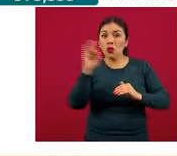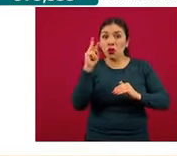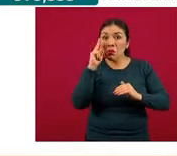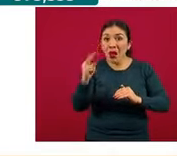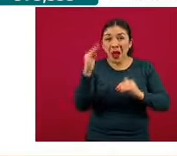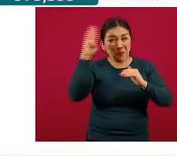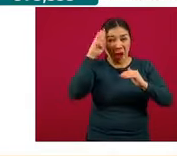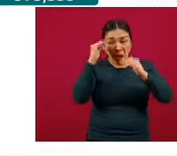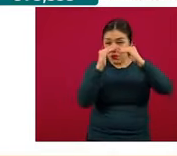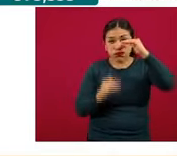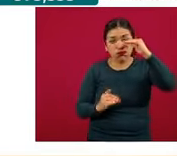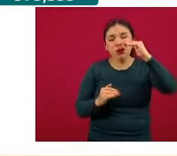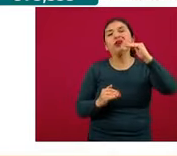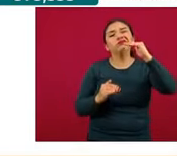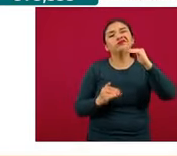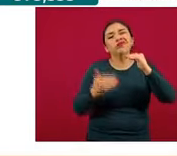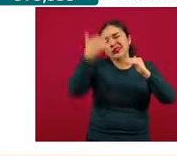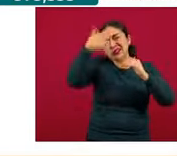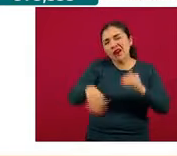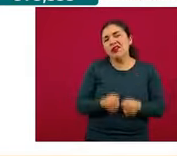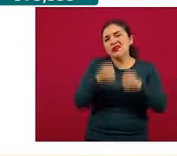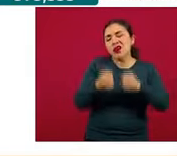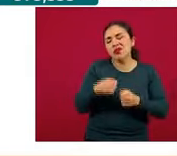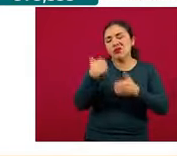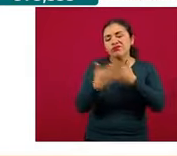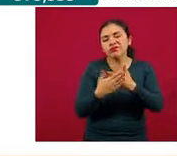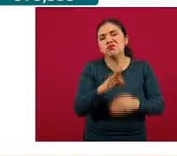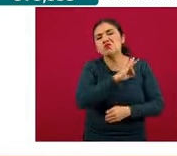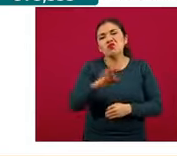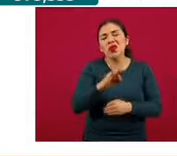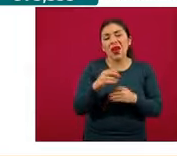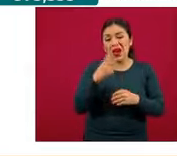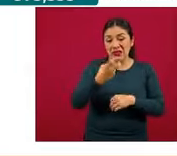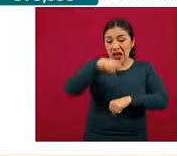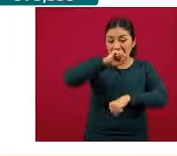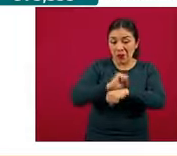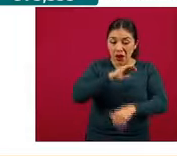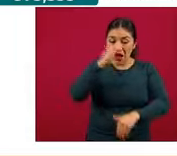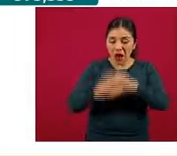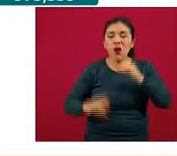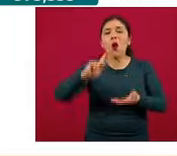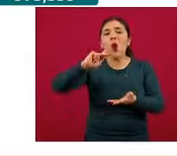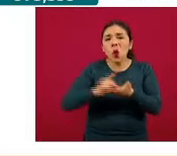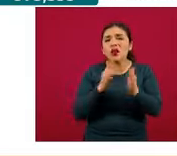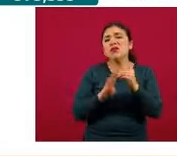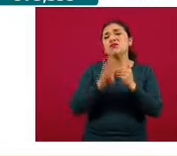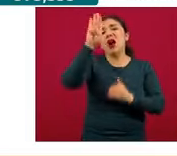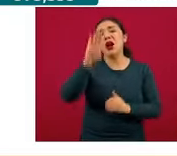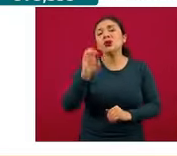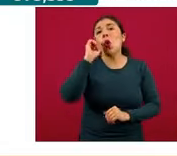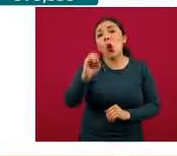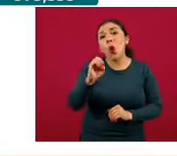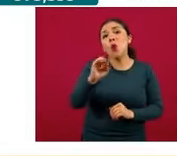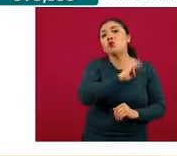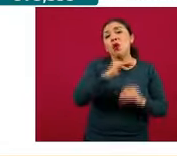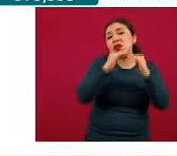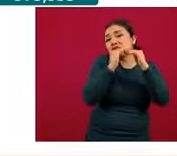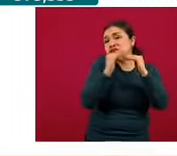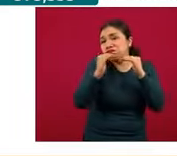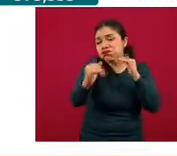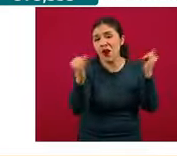un descenso muy pronunciado sabemos que podemos terminar la semana en nuevamente un ascenso o en su caso en una